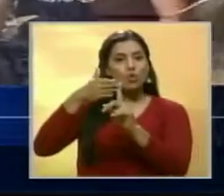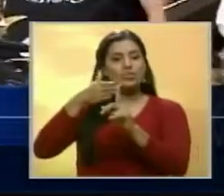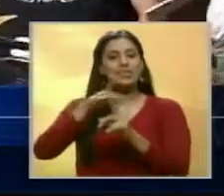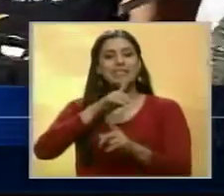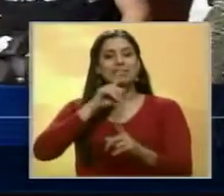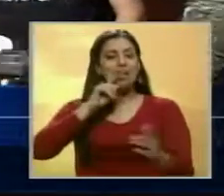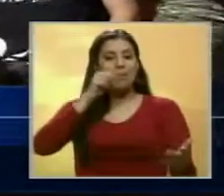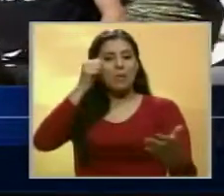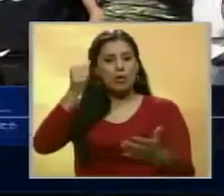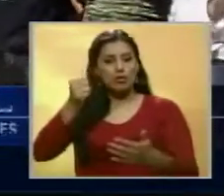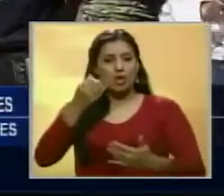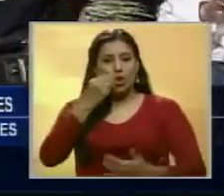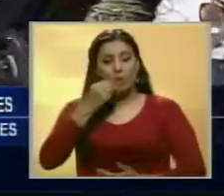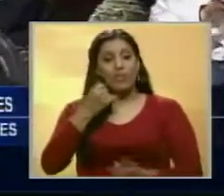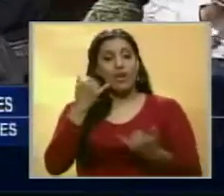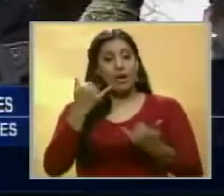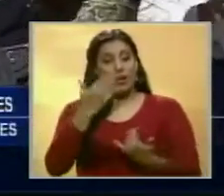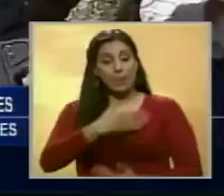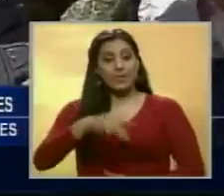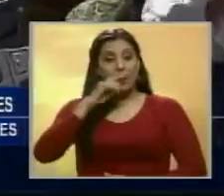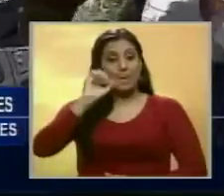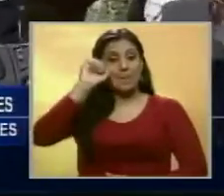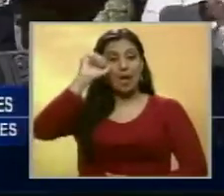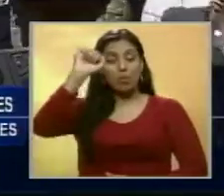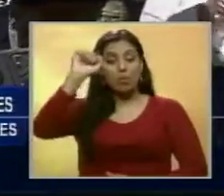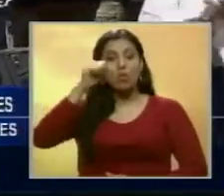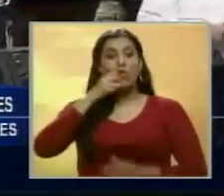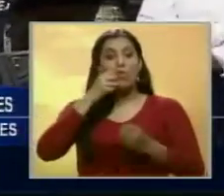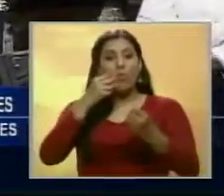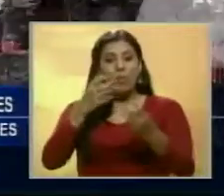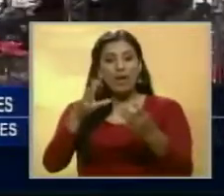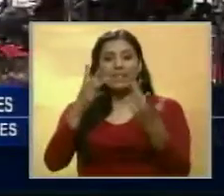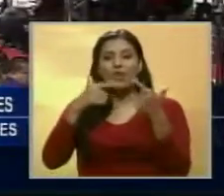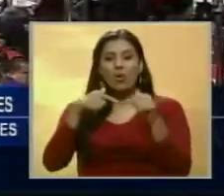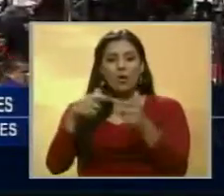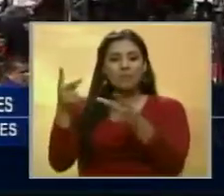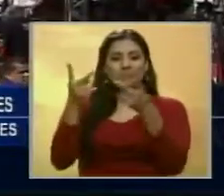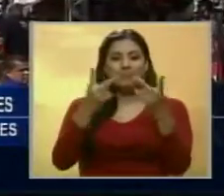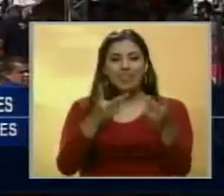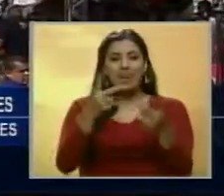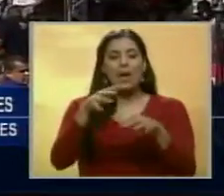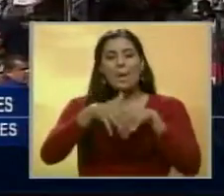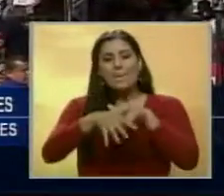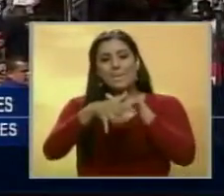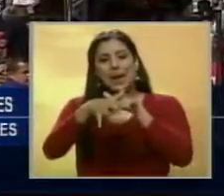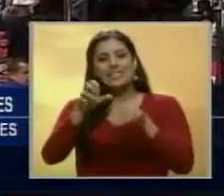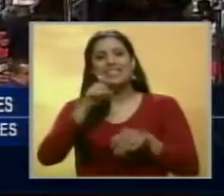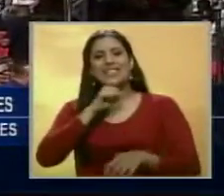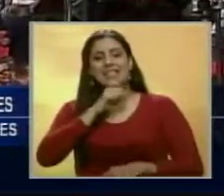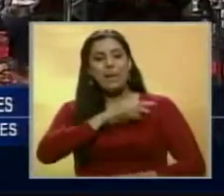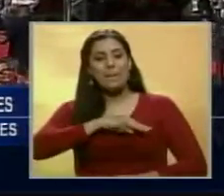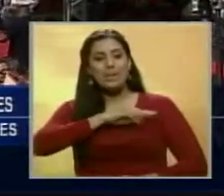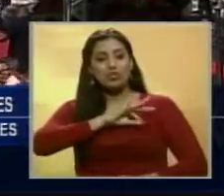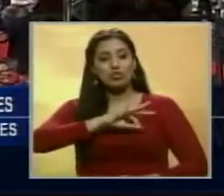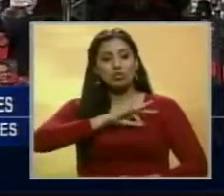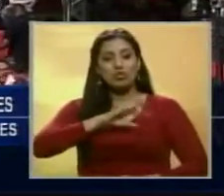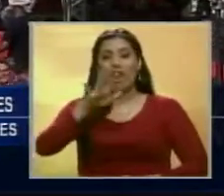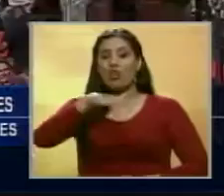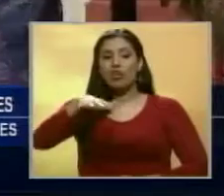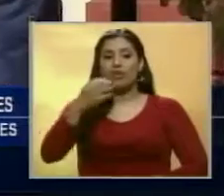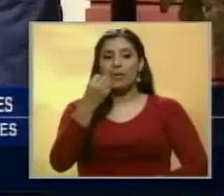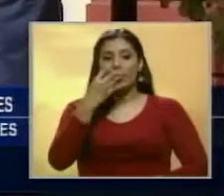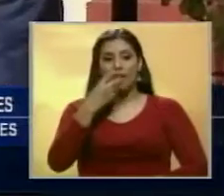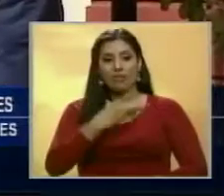CLAP. El primer mandatario nacional hizo estos señalamientos durante el recibimiento de una marcha de las misiones sociales en el Palacio